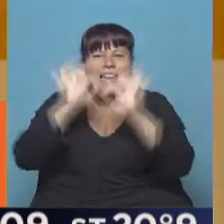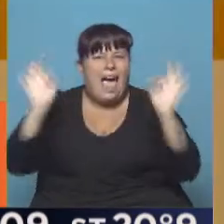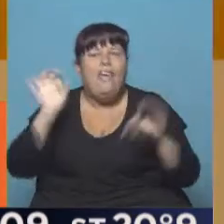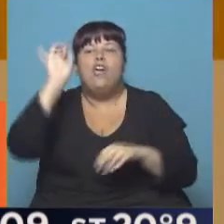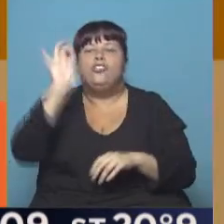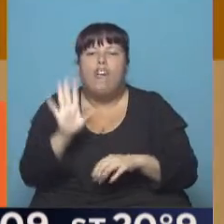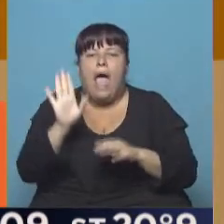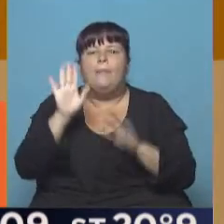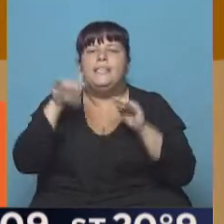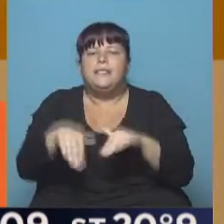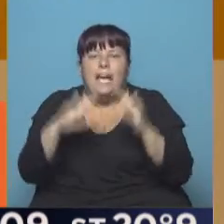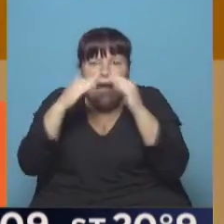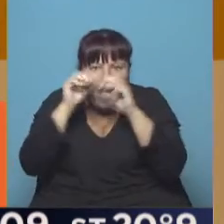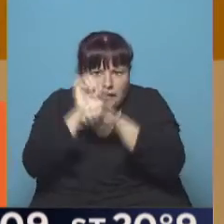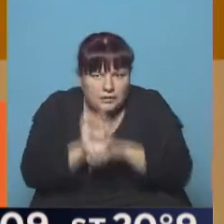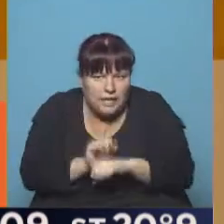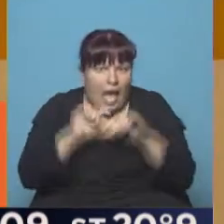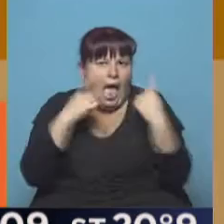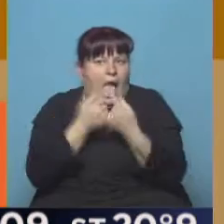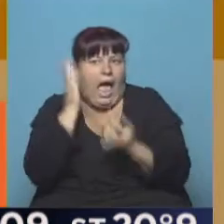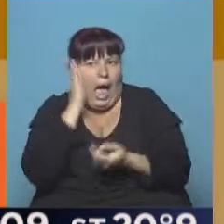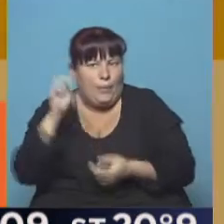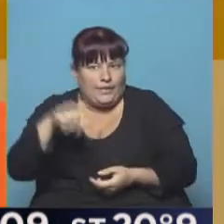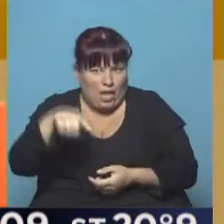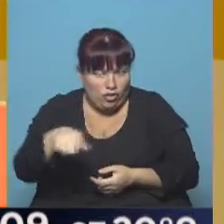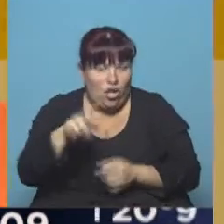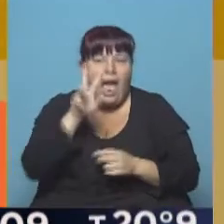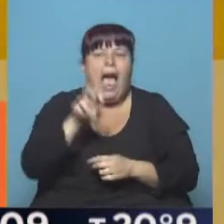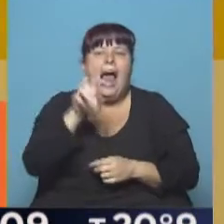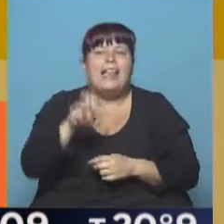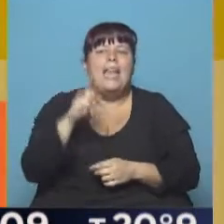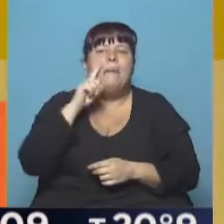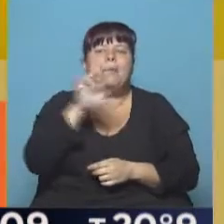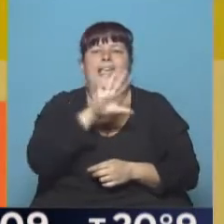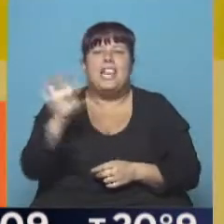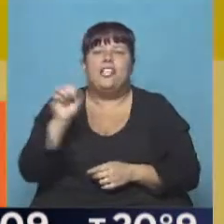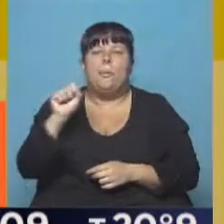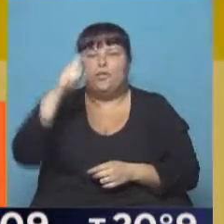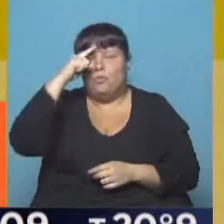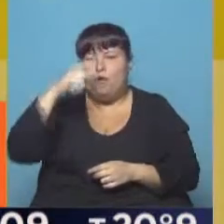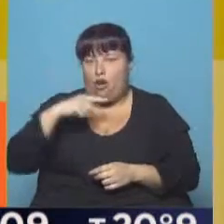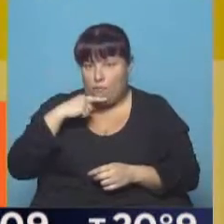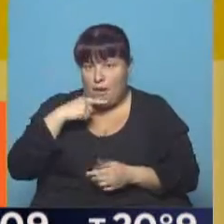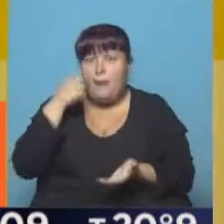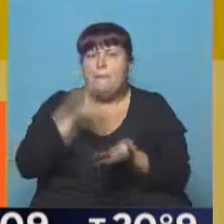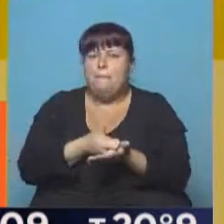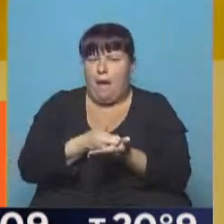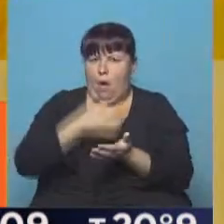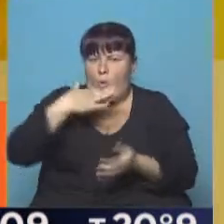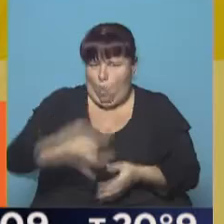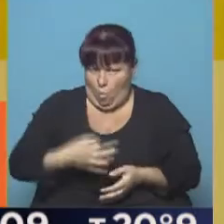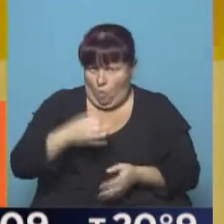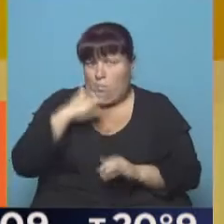solamente se encontraba recluida en alguna de las piezas que están aquí que alquilaban por 1500 pesos por mes el pago era muy puntual